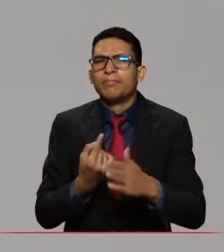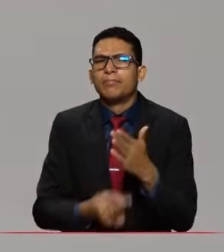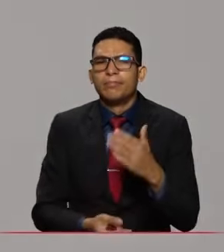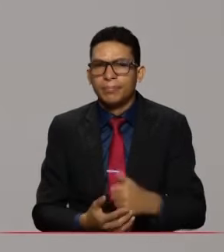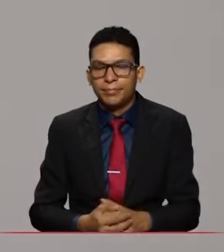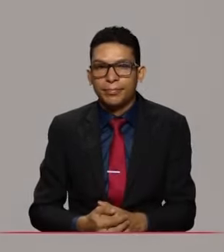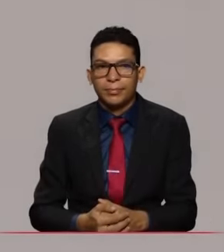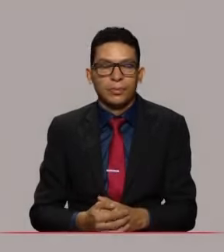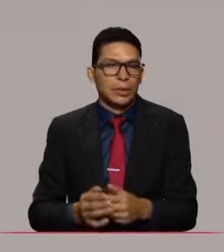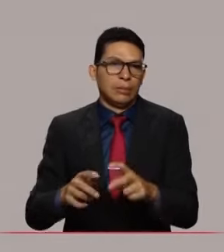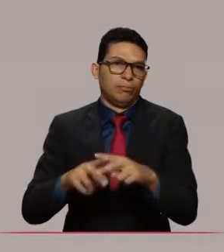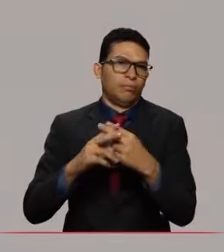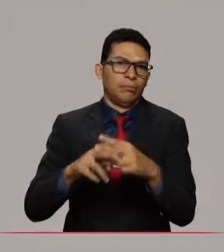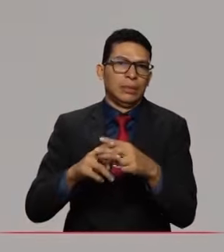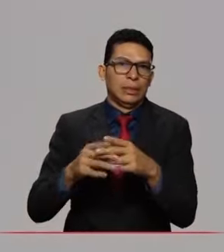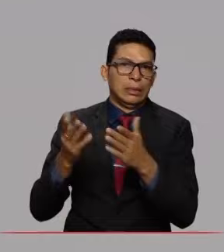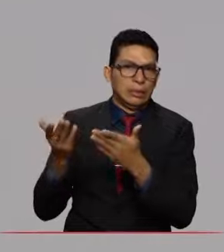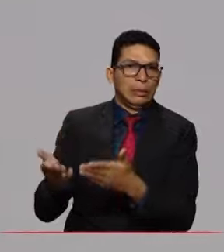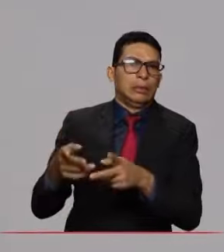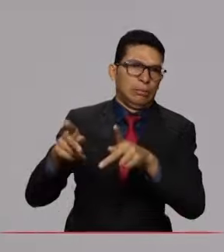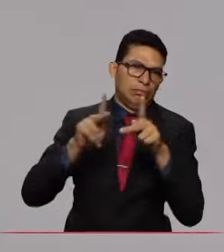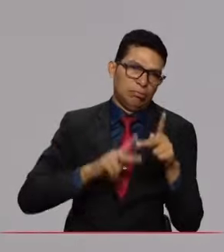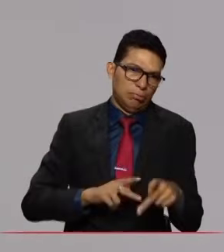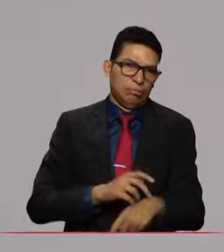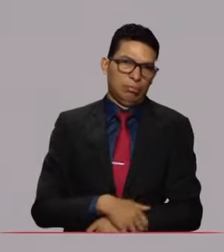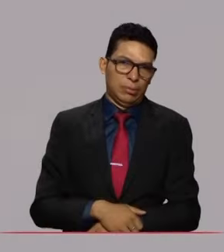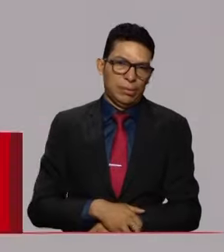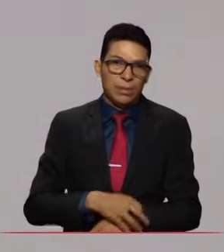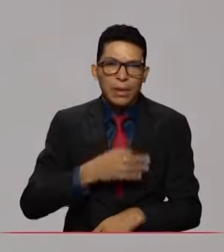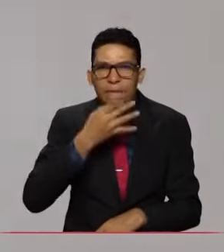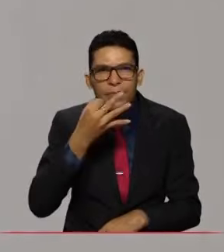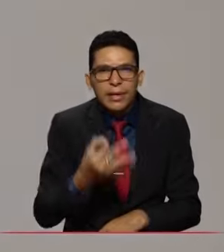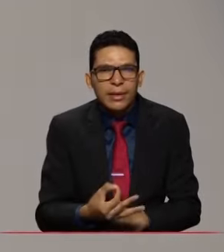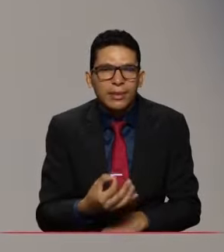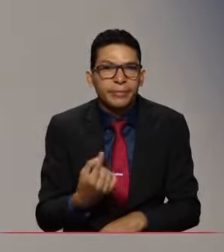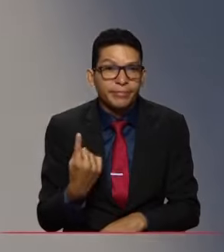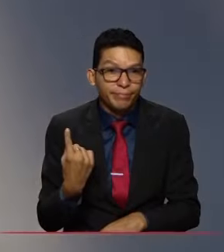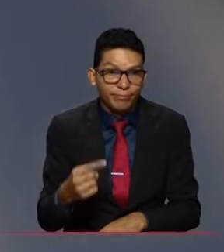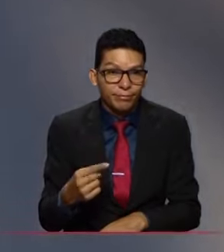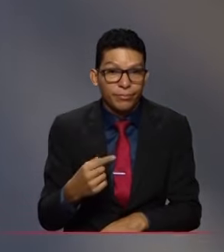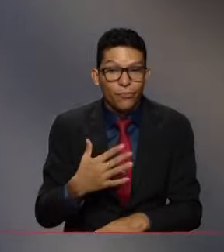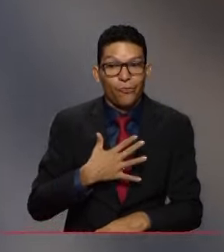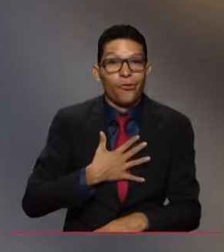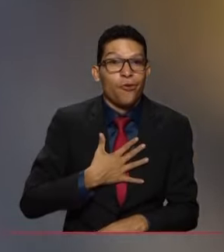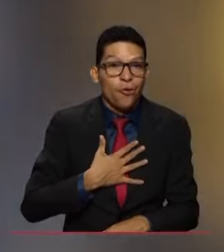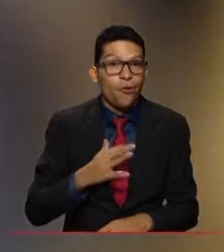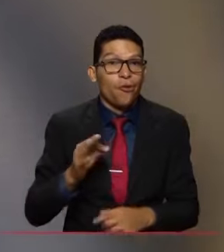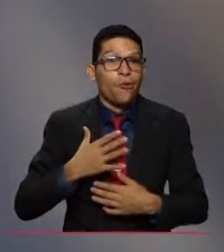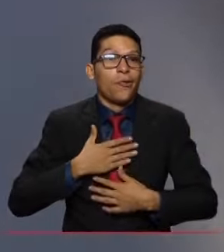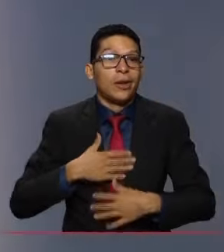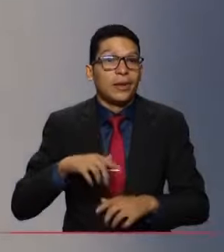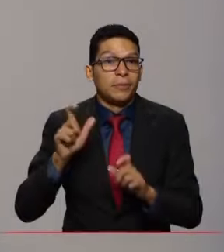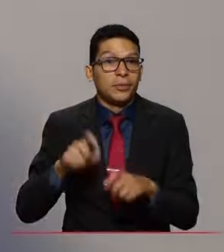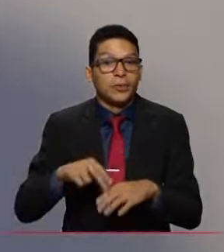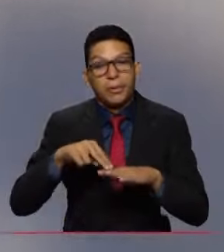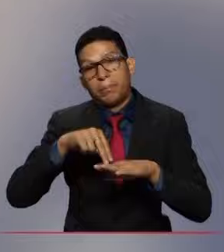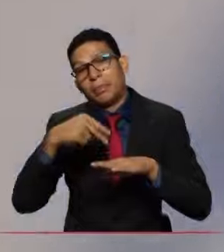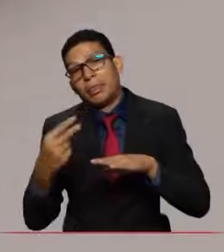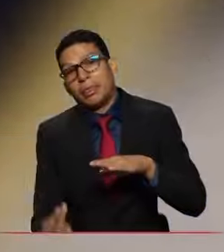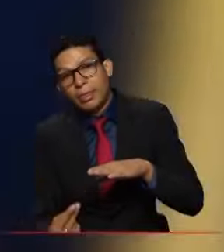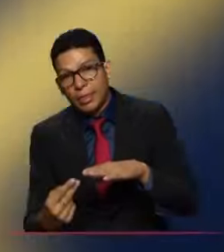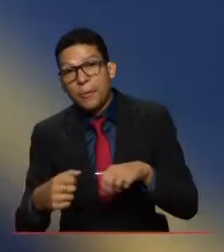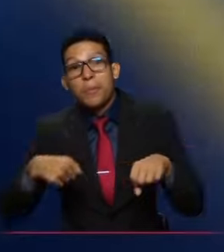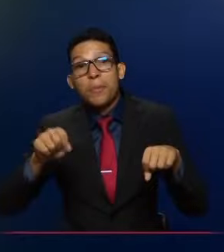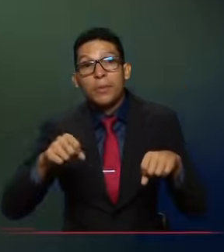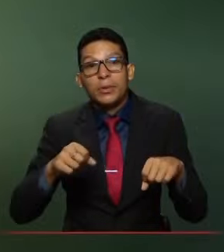Pues que nos reparen ese puente, porque en realidad, así como puedo ser yo, puede ser otra persona, o alguien que pase en